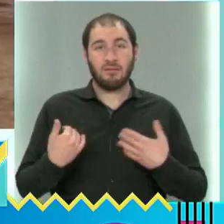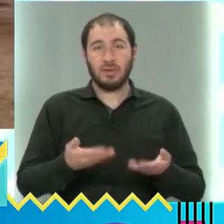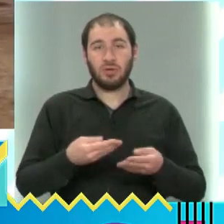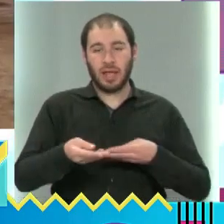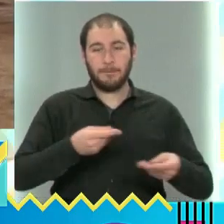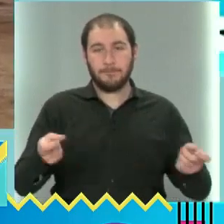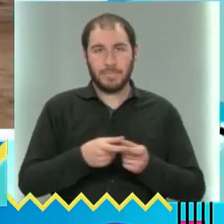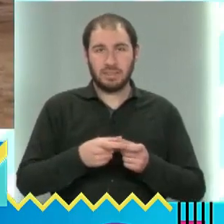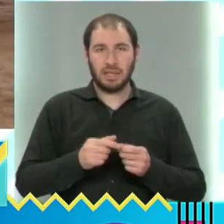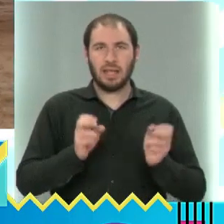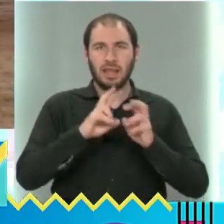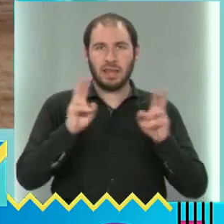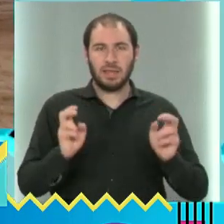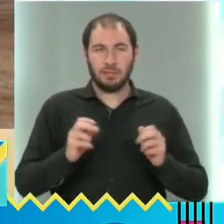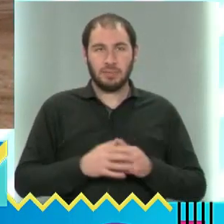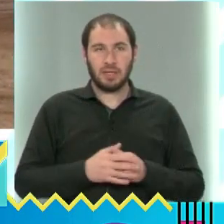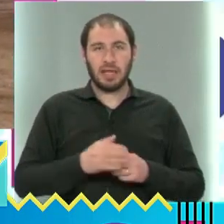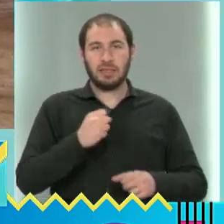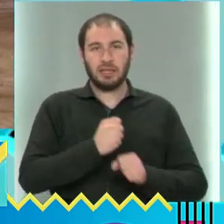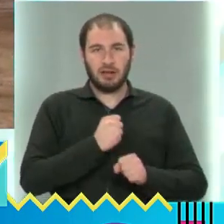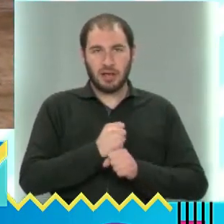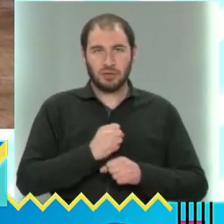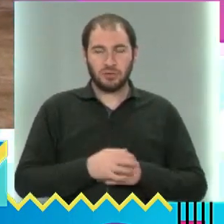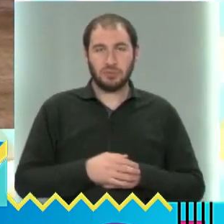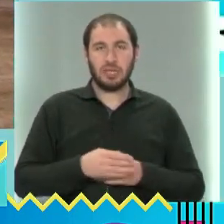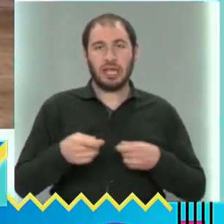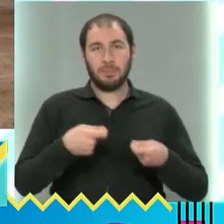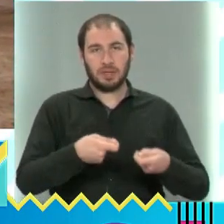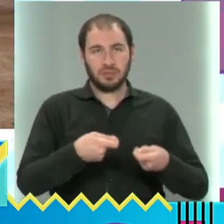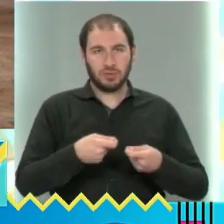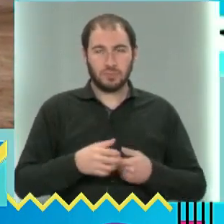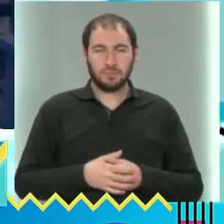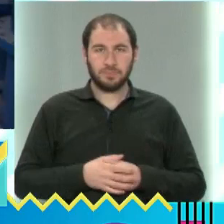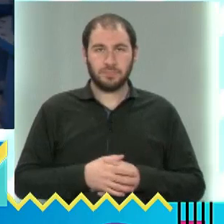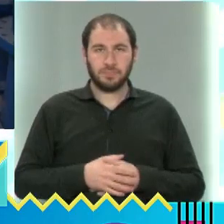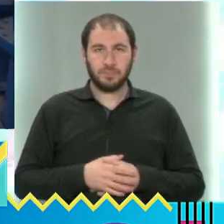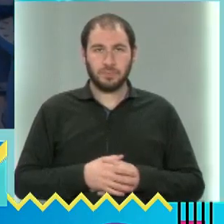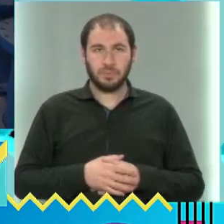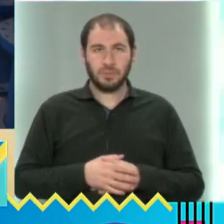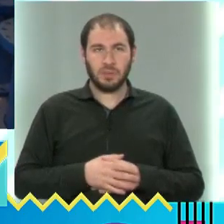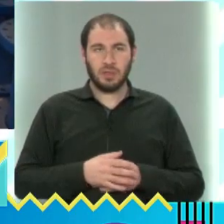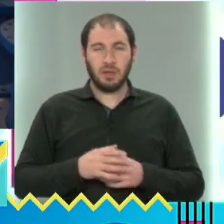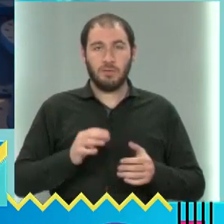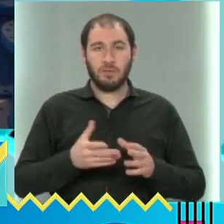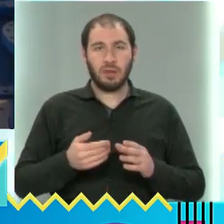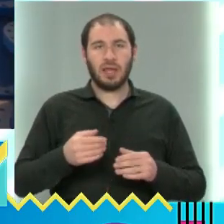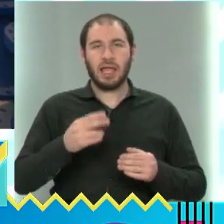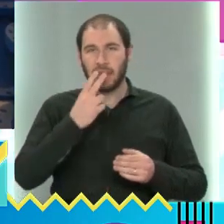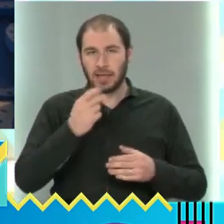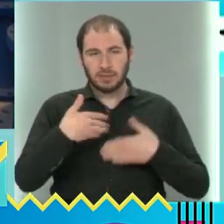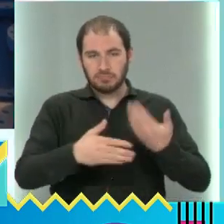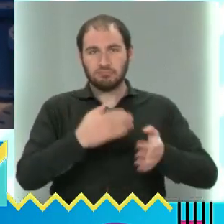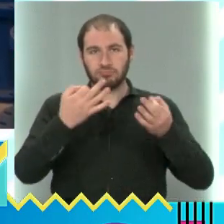las pymes en todo lo que tiene que ver con el empleo, con la inversión. Tenemos líneas de eficiencia